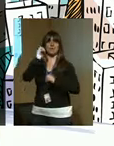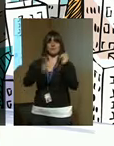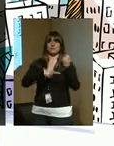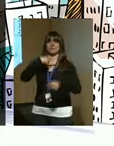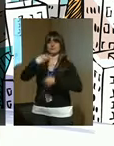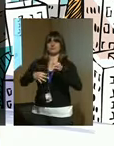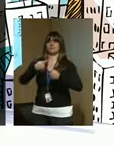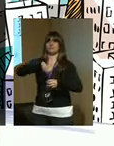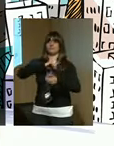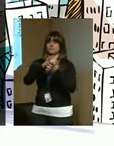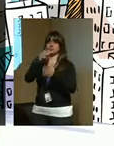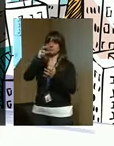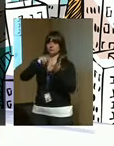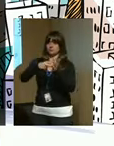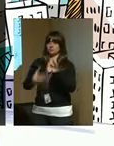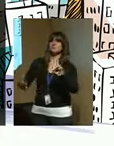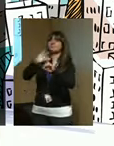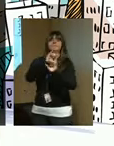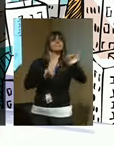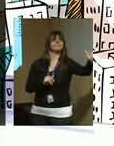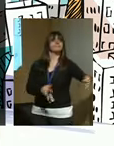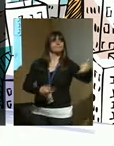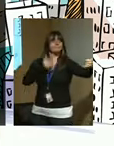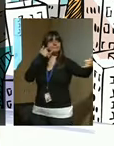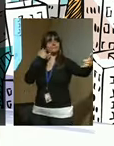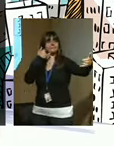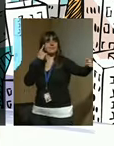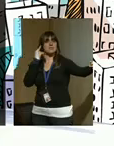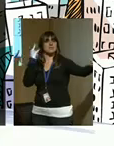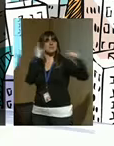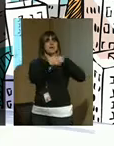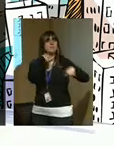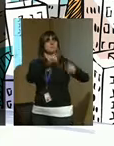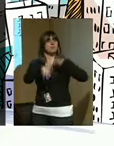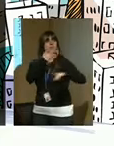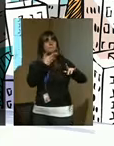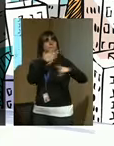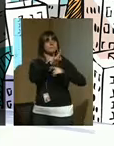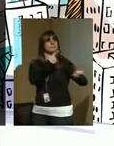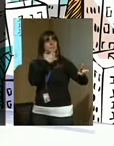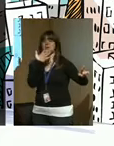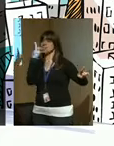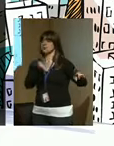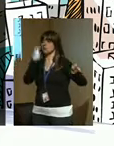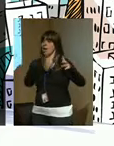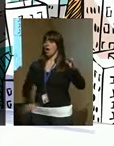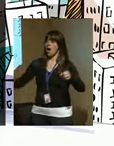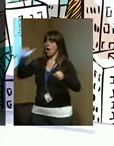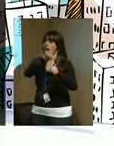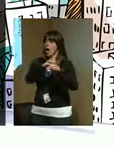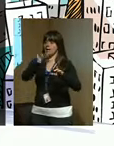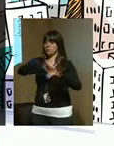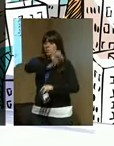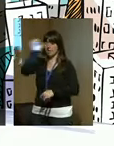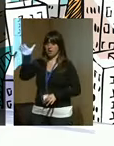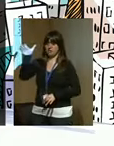resuelvo levantando el teléfono, y aparte que me conocen, y voy y les planteo este tema de Aire Europa, que lo explicó acá el amigo.